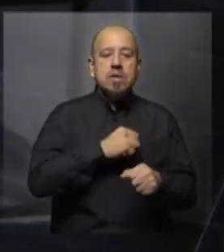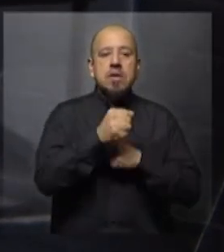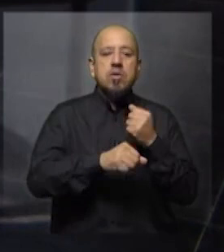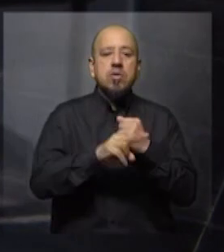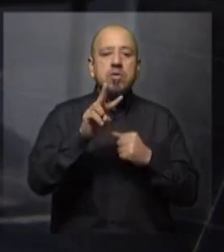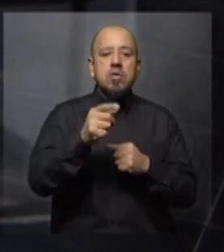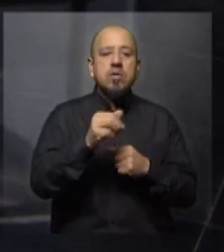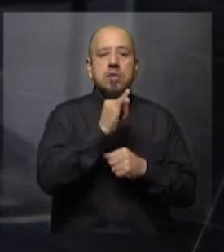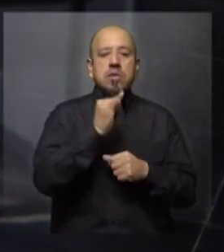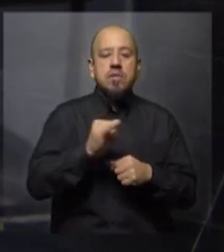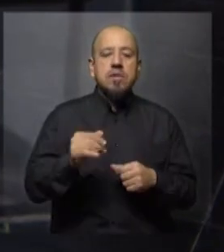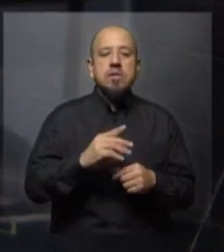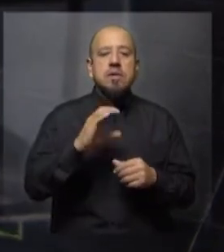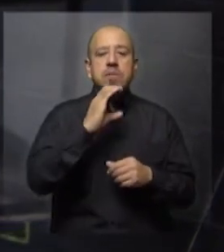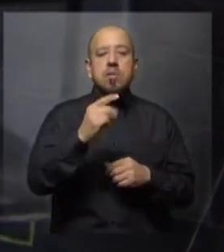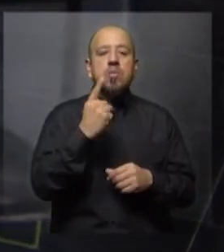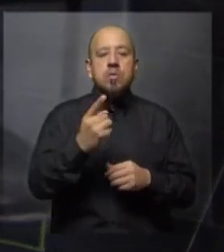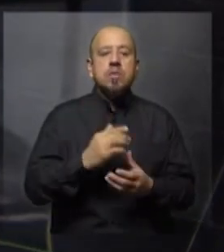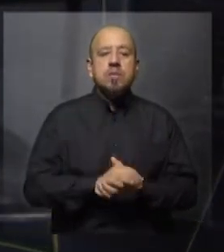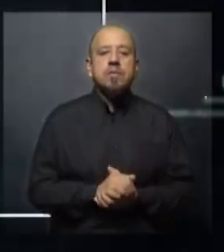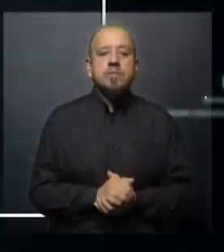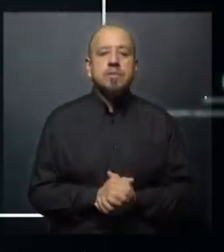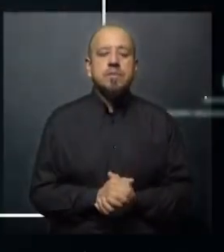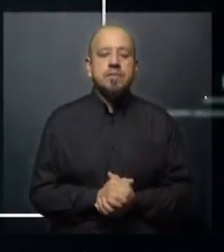vas Ferreira capítulo 1 lógica viva